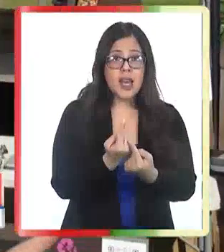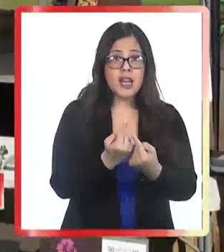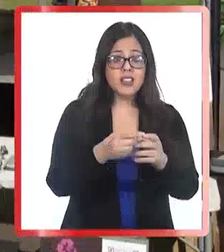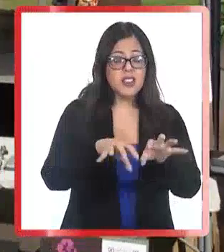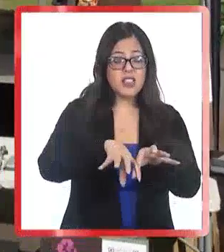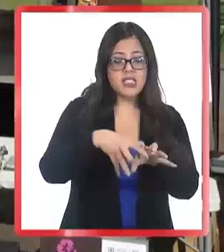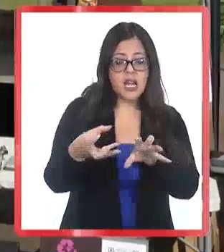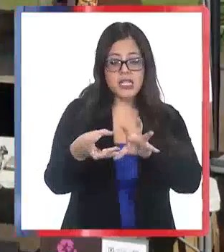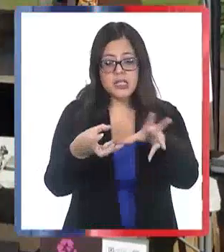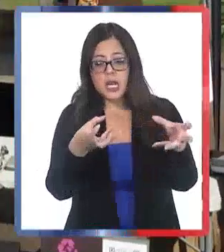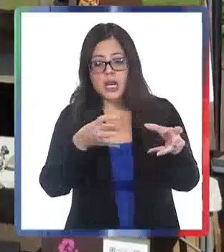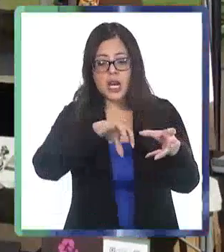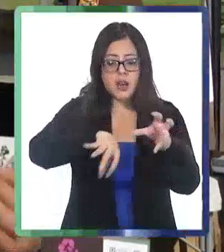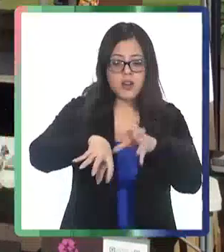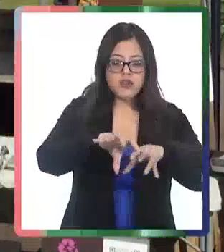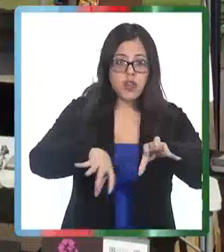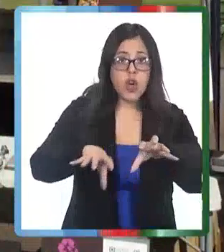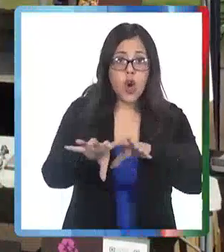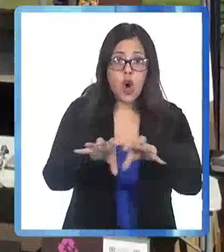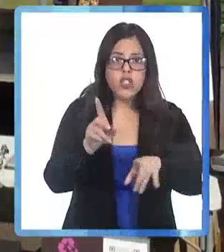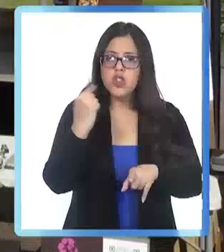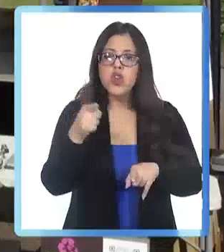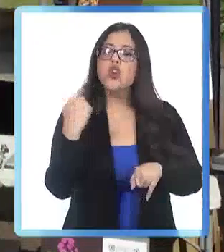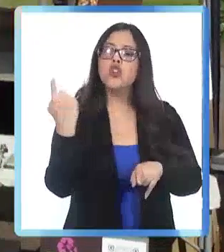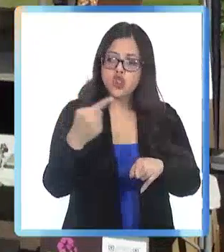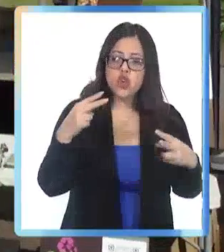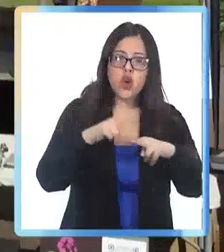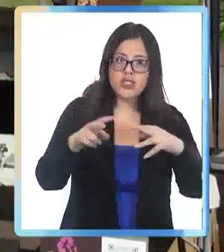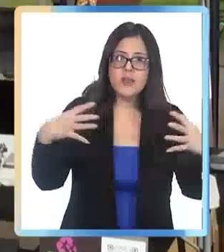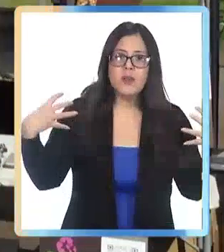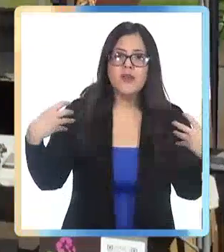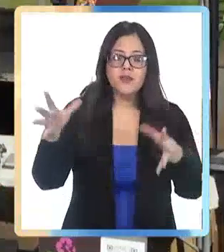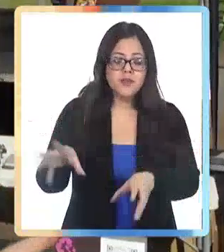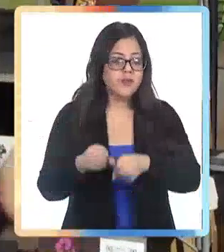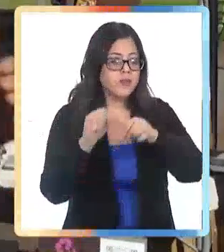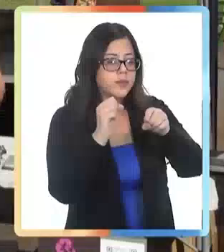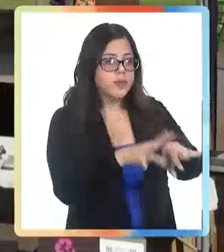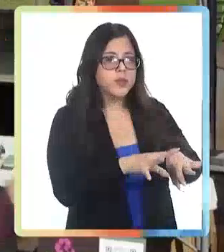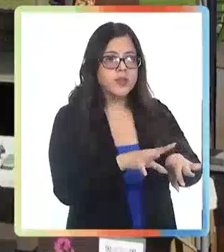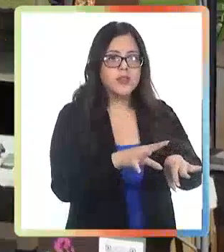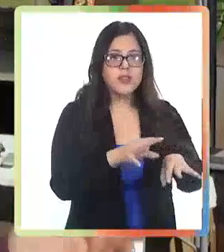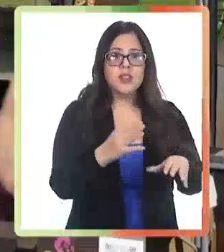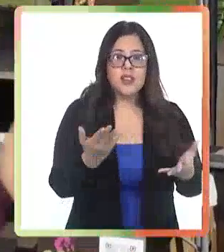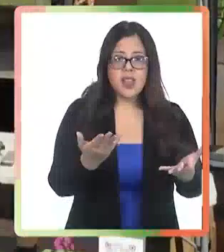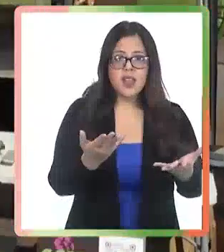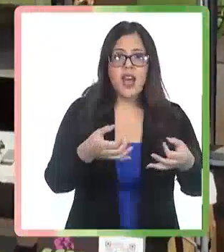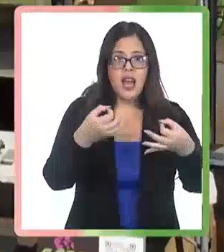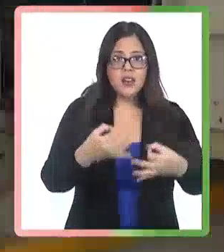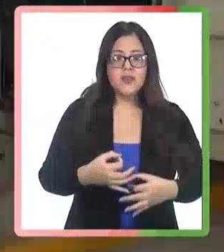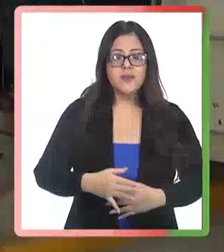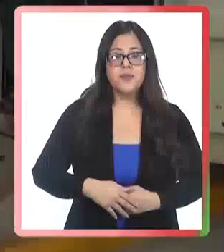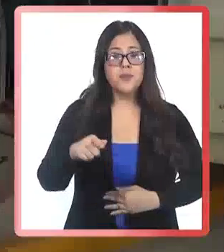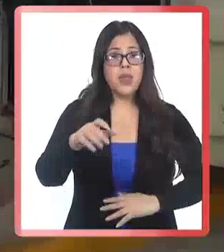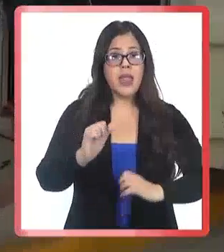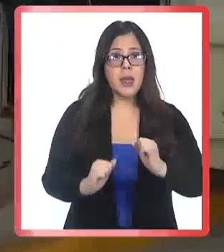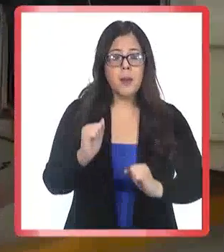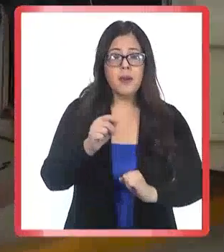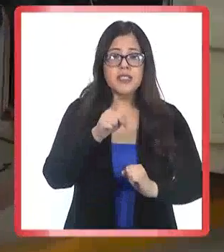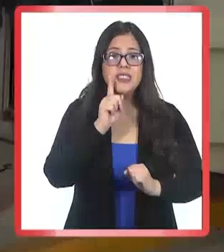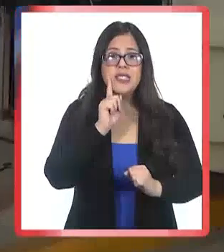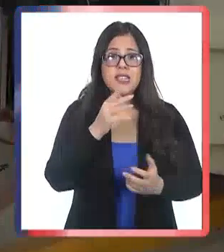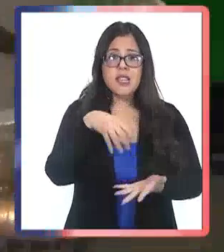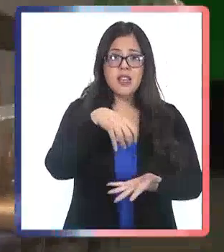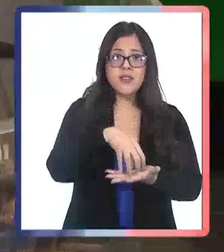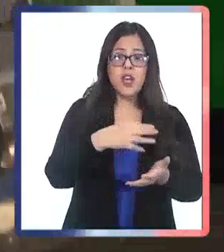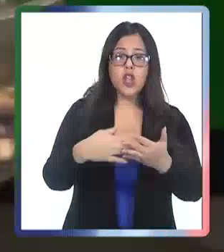no desarma sus cosas y eso lo hacemos nosotros y lo derivamos correctamente a los destinos finales que corresponden. La empresa